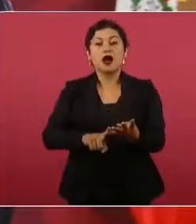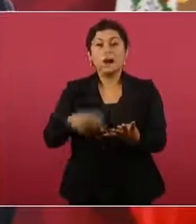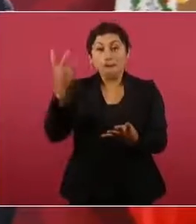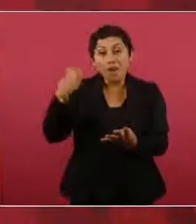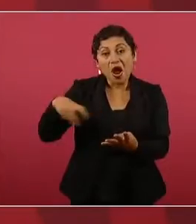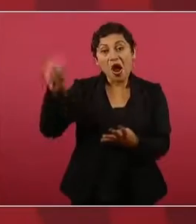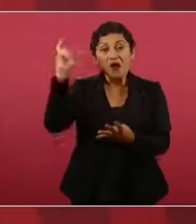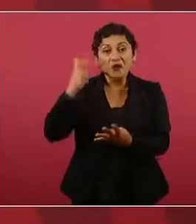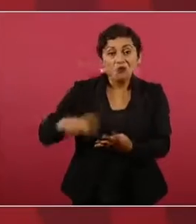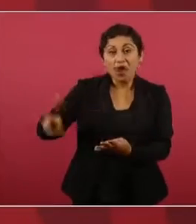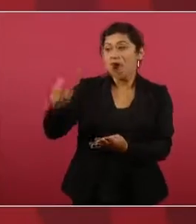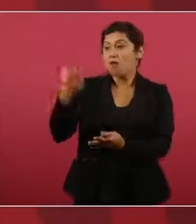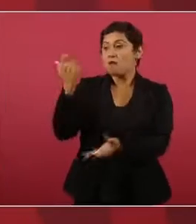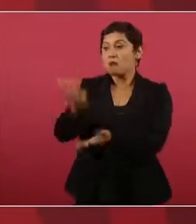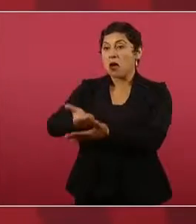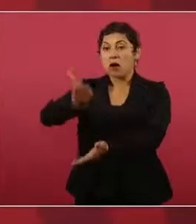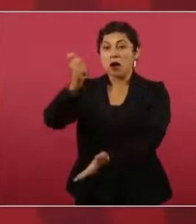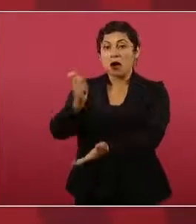Por eso es que algunos andan